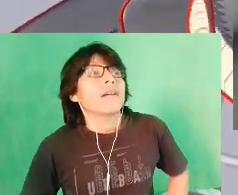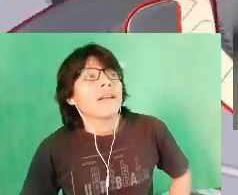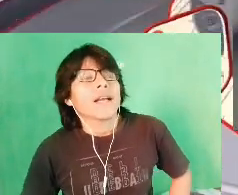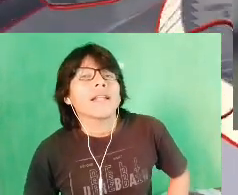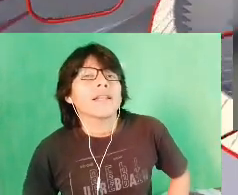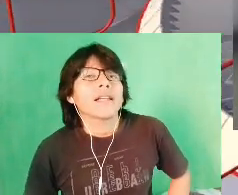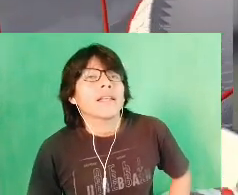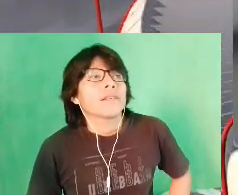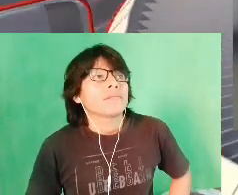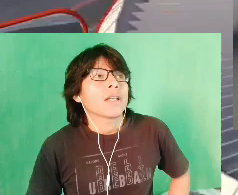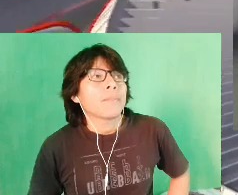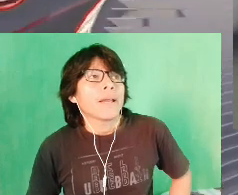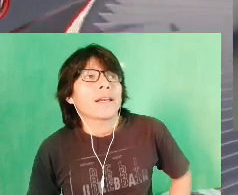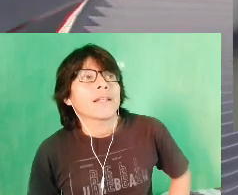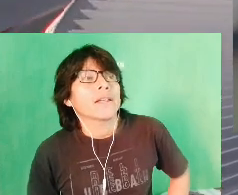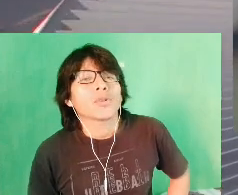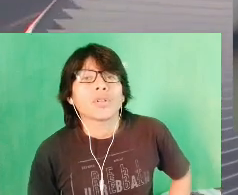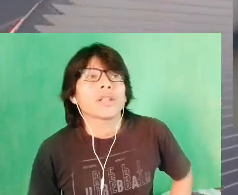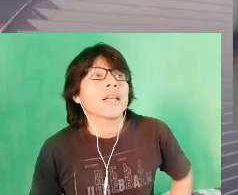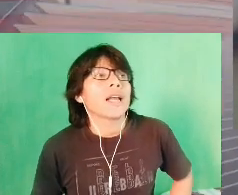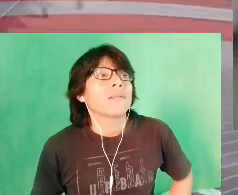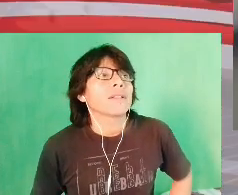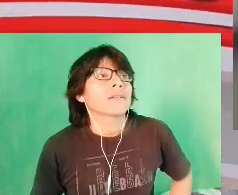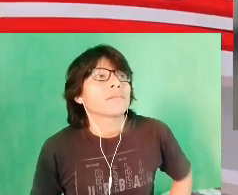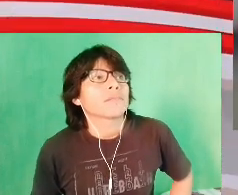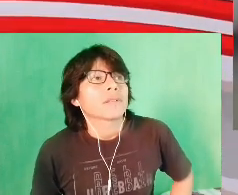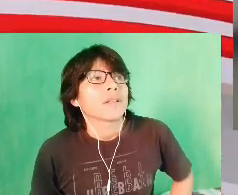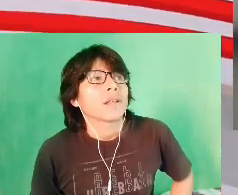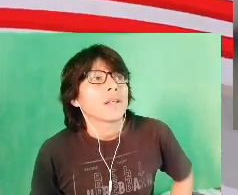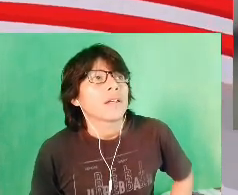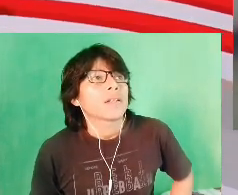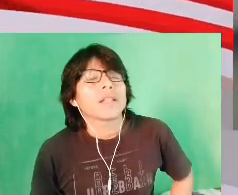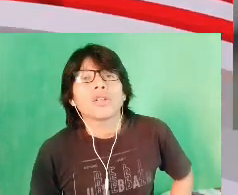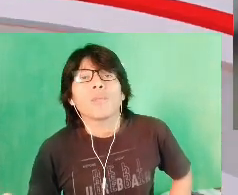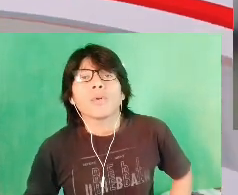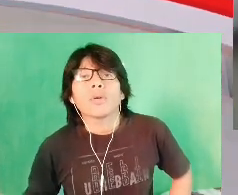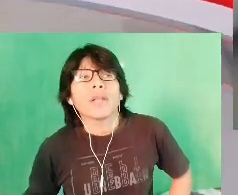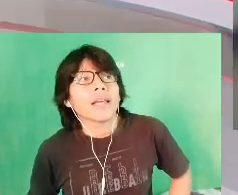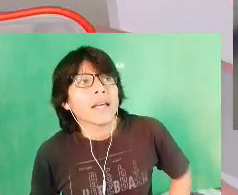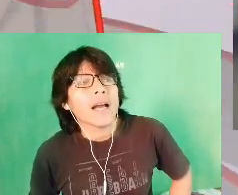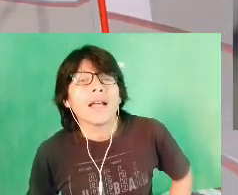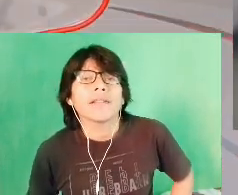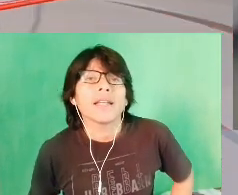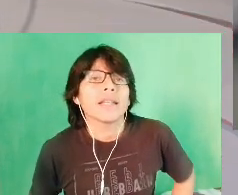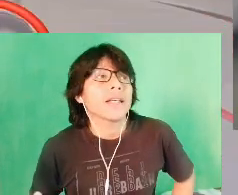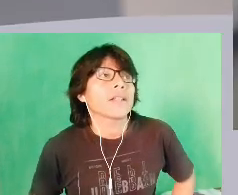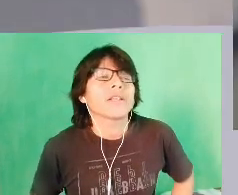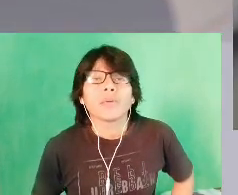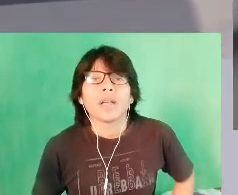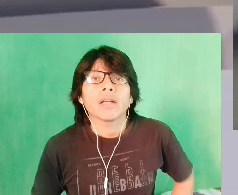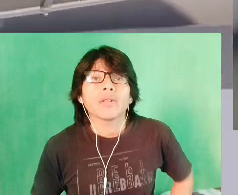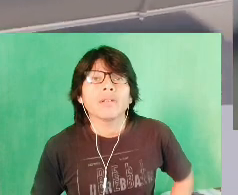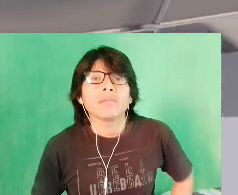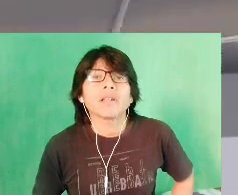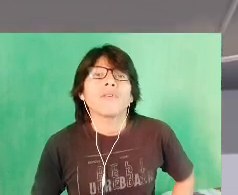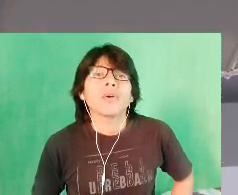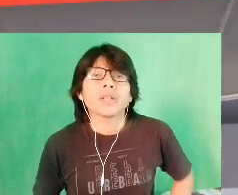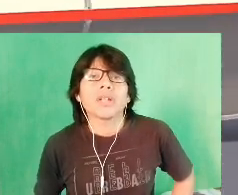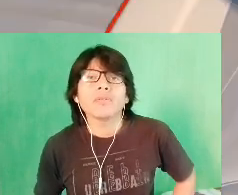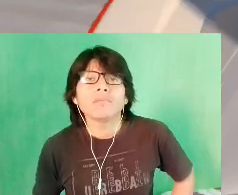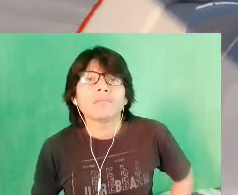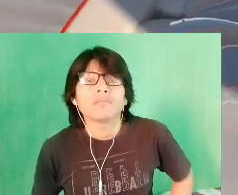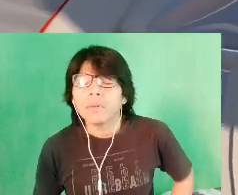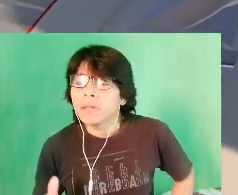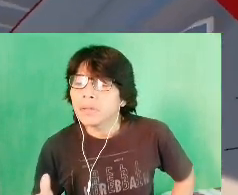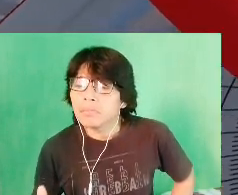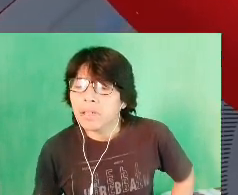Porque la candidata del PRI en RD, Xochitl Gálvez, decidió poner una queja ante el INE y ante el Tribunal Electoral. ¿Y qué fue lo que